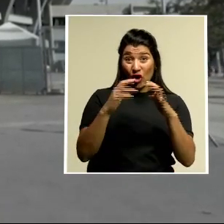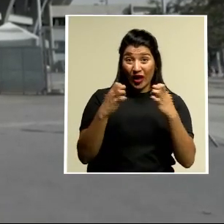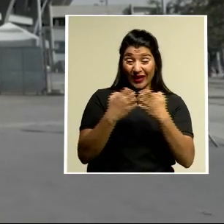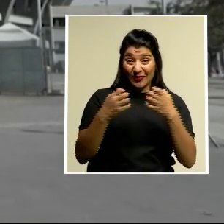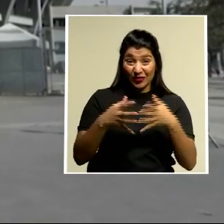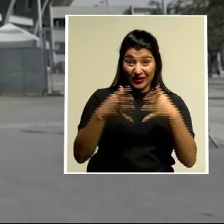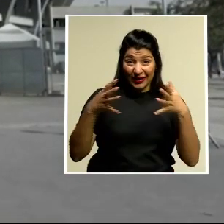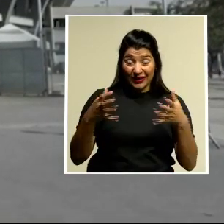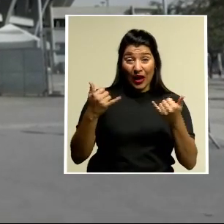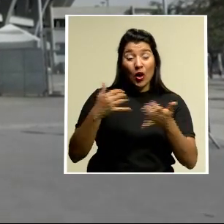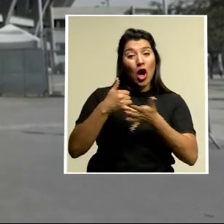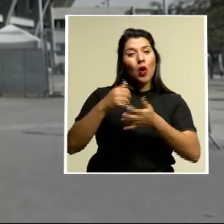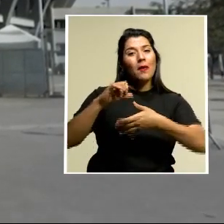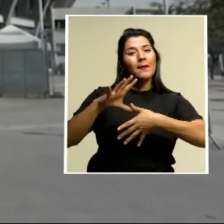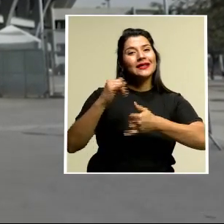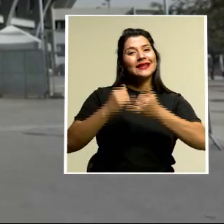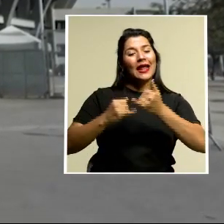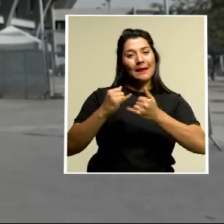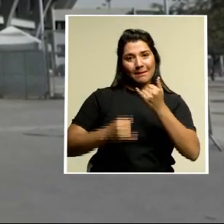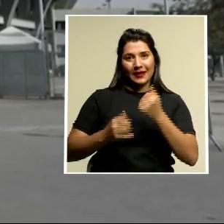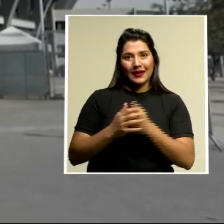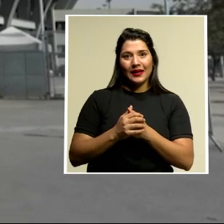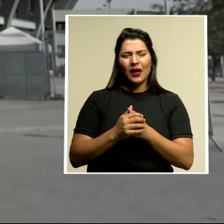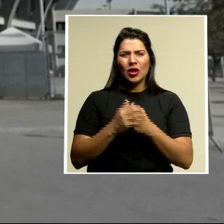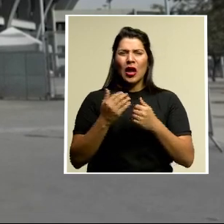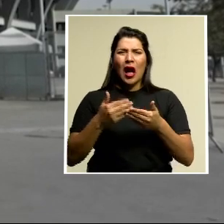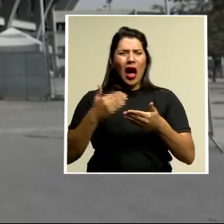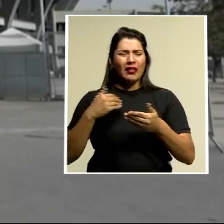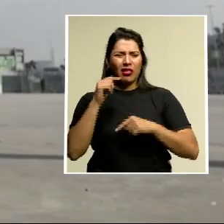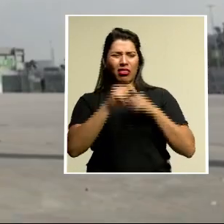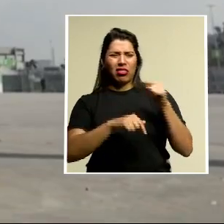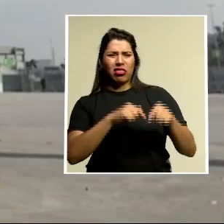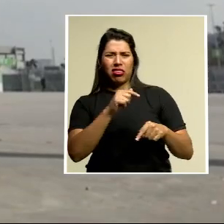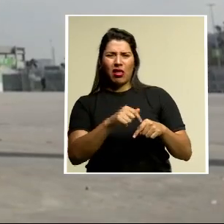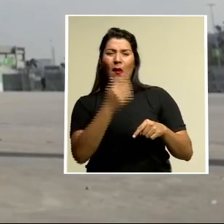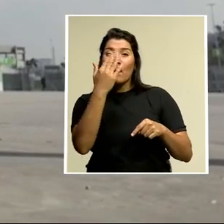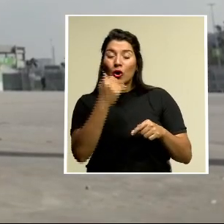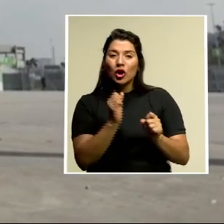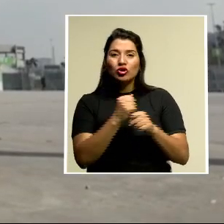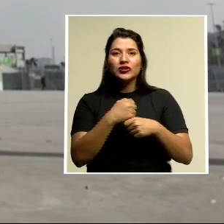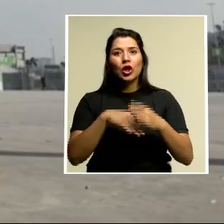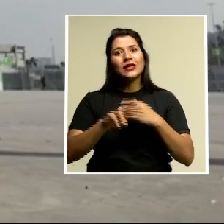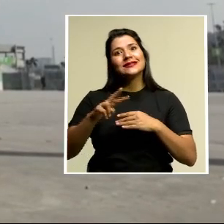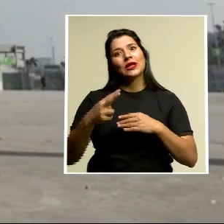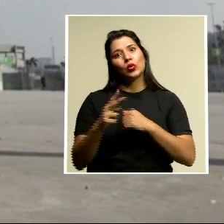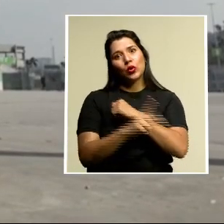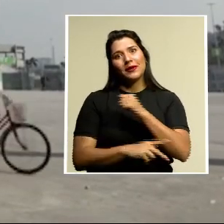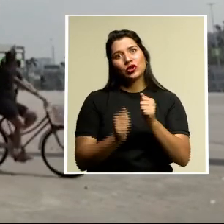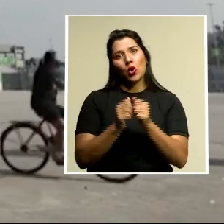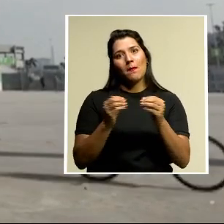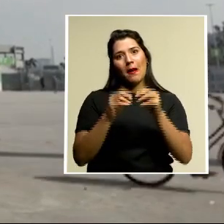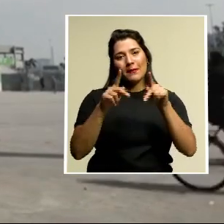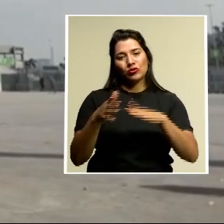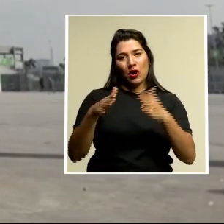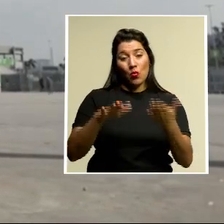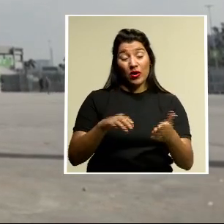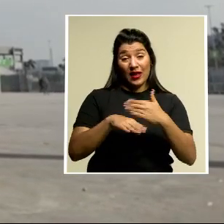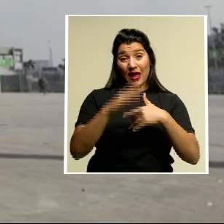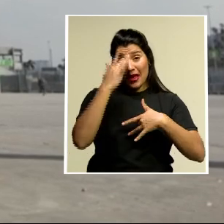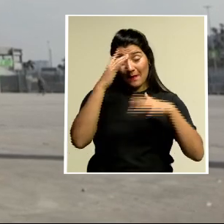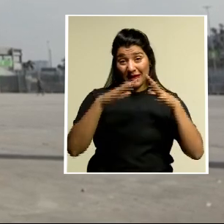tan memorable como es la final de la Copa América. La Copa América, ¿no? Un día tan importante, tan emocionante, con las